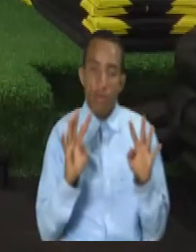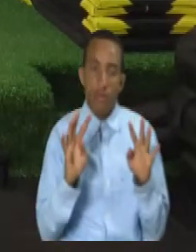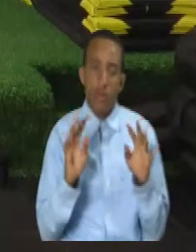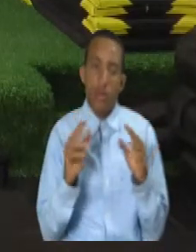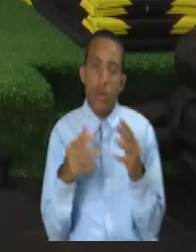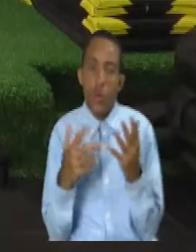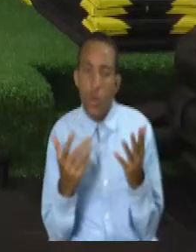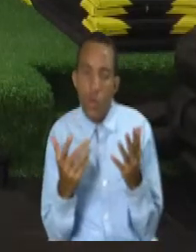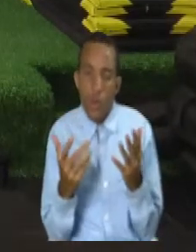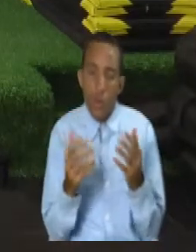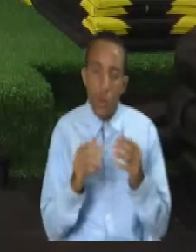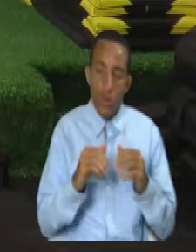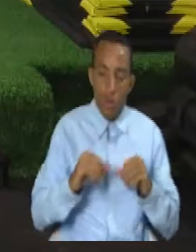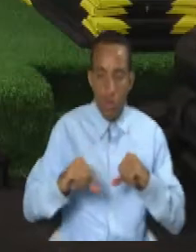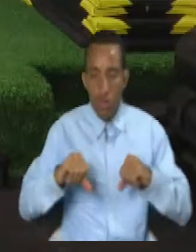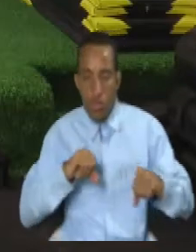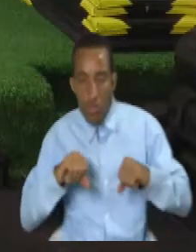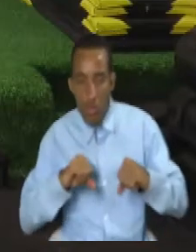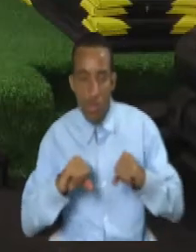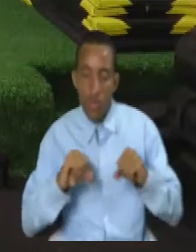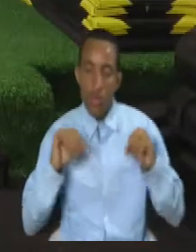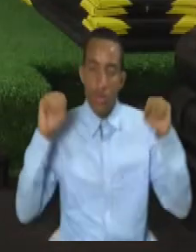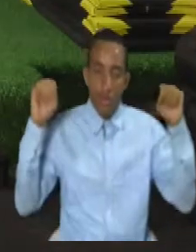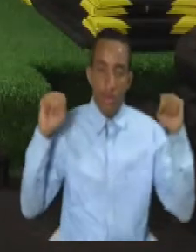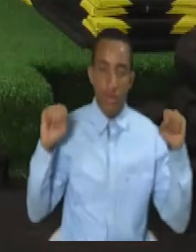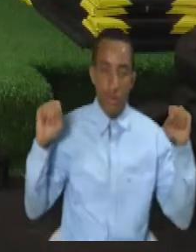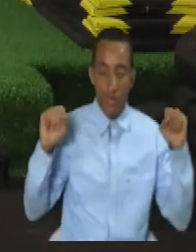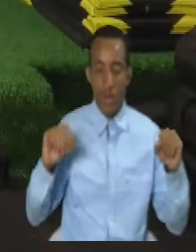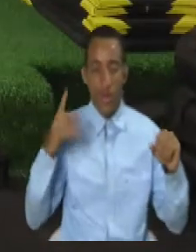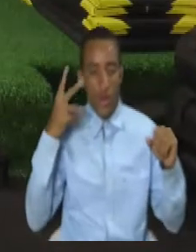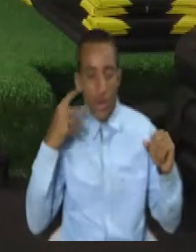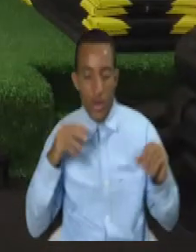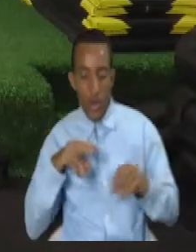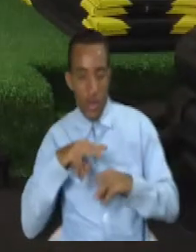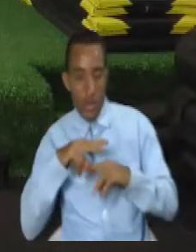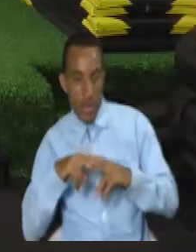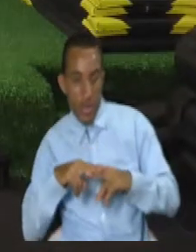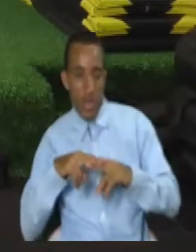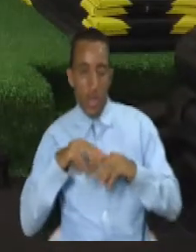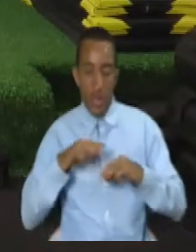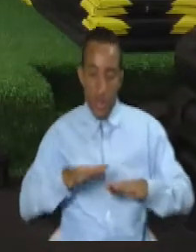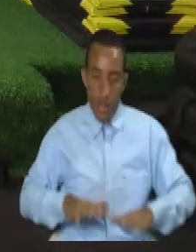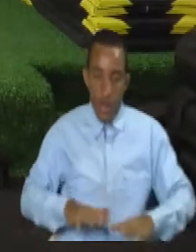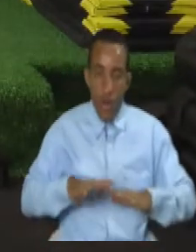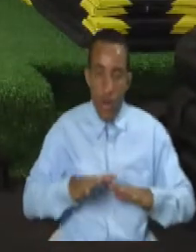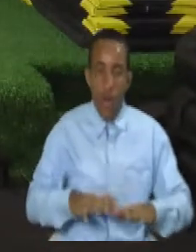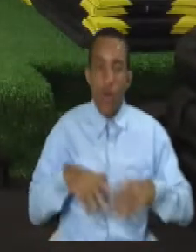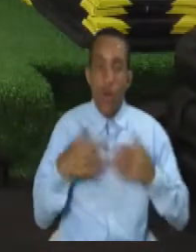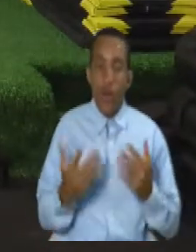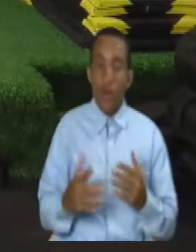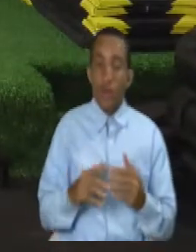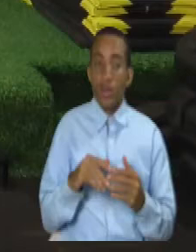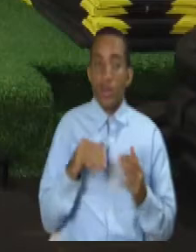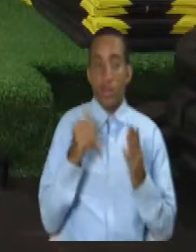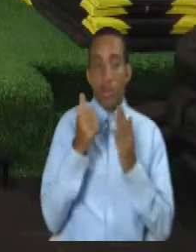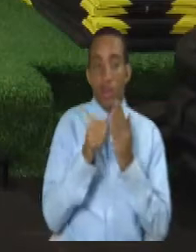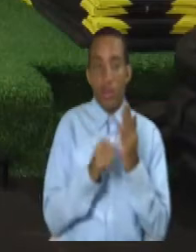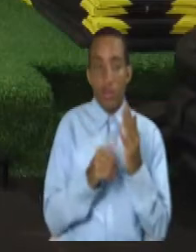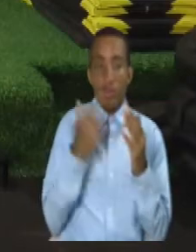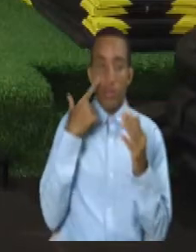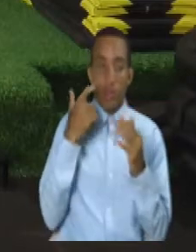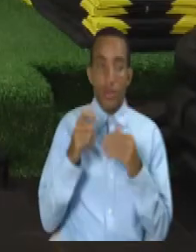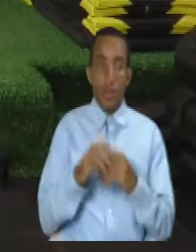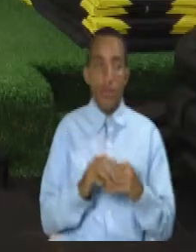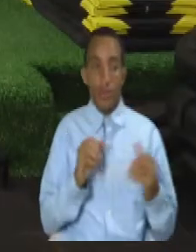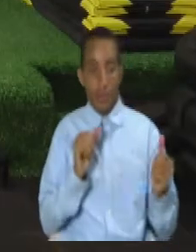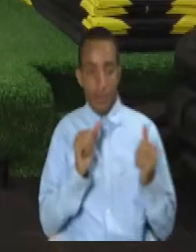estos ejercicios, todos estos movimientos que realizamos día a día y que les van a ayudar a ustedes acá. Sigan este maravilloso programa. Estoy acá con nuestra guerrera